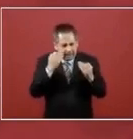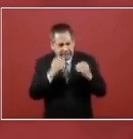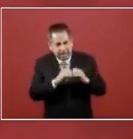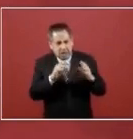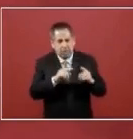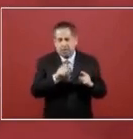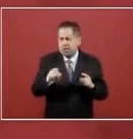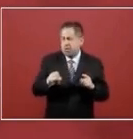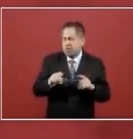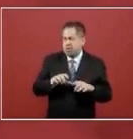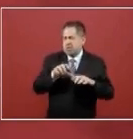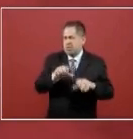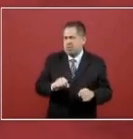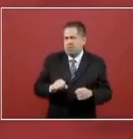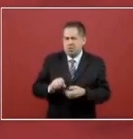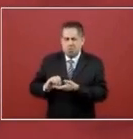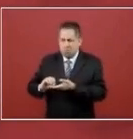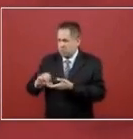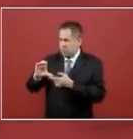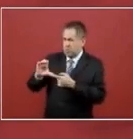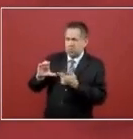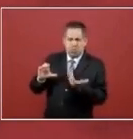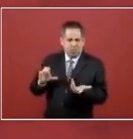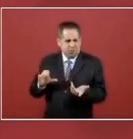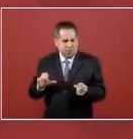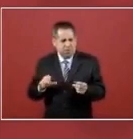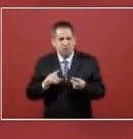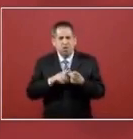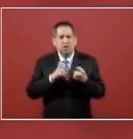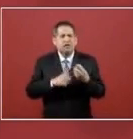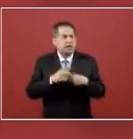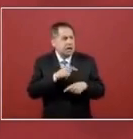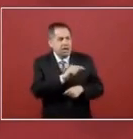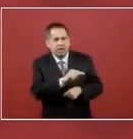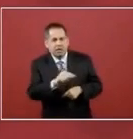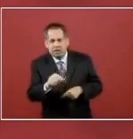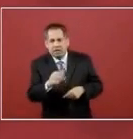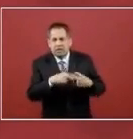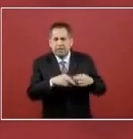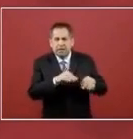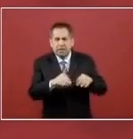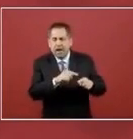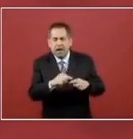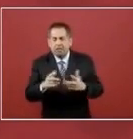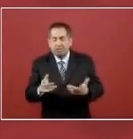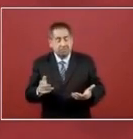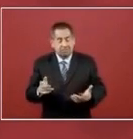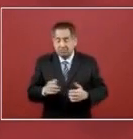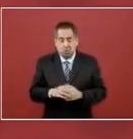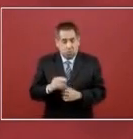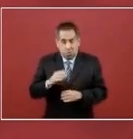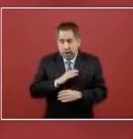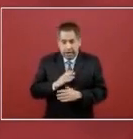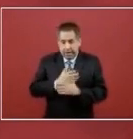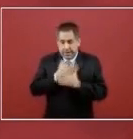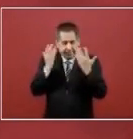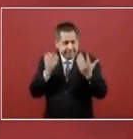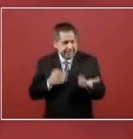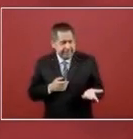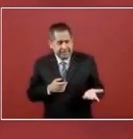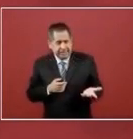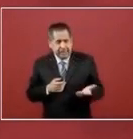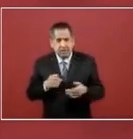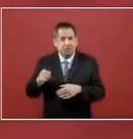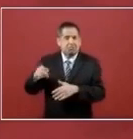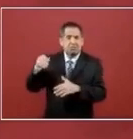pero para una cantidad así debió haber habido un incremento en la producción extraordinario. Y no lo hubo, al contrario, se